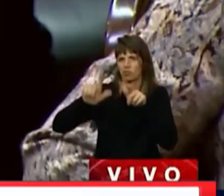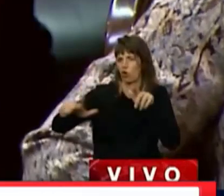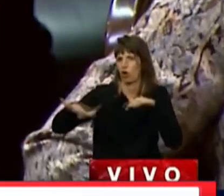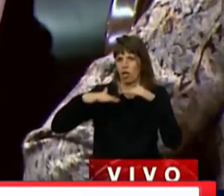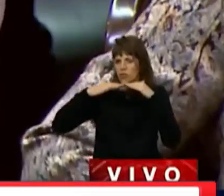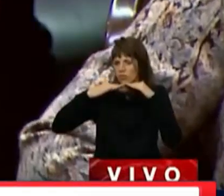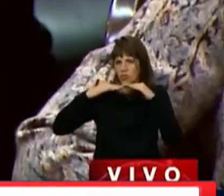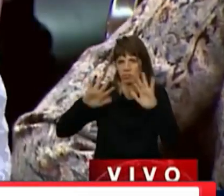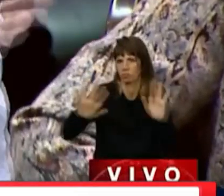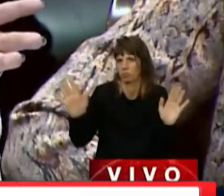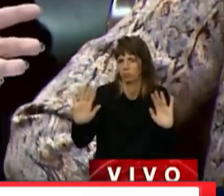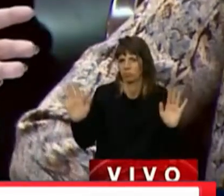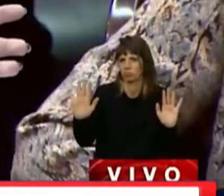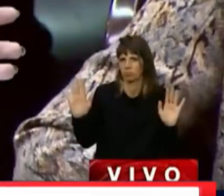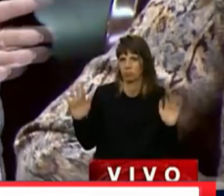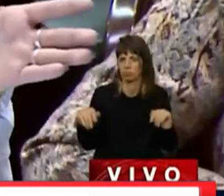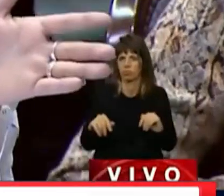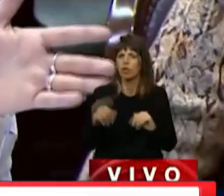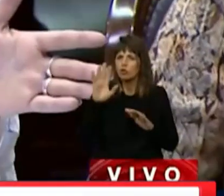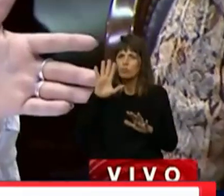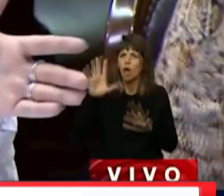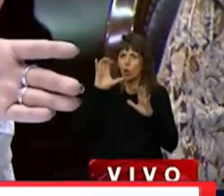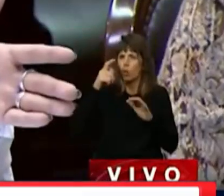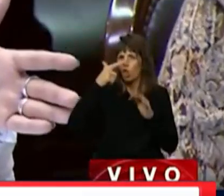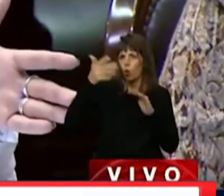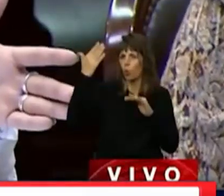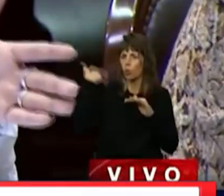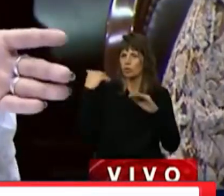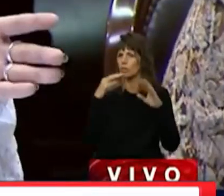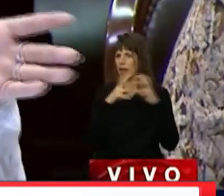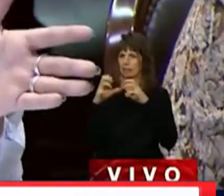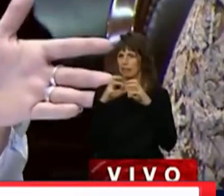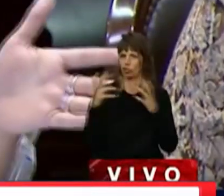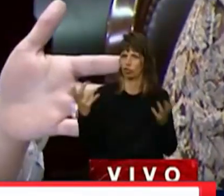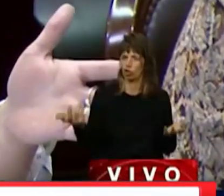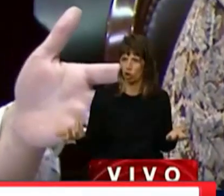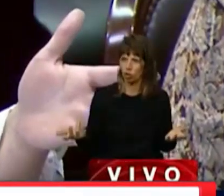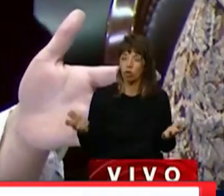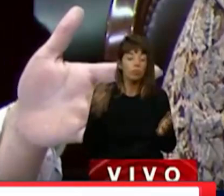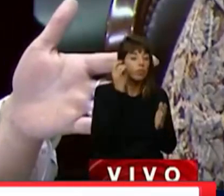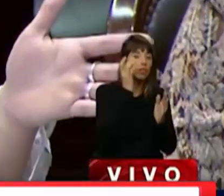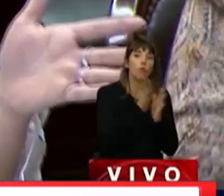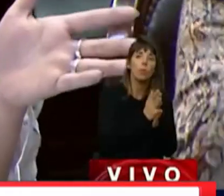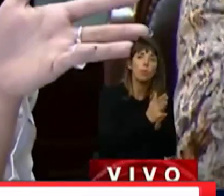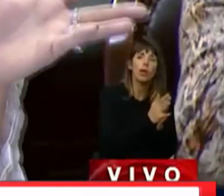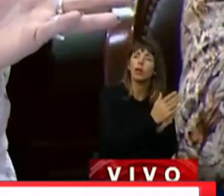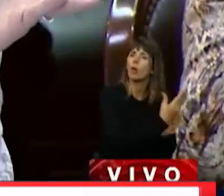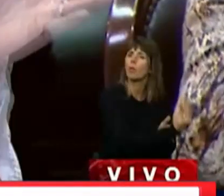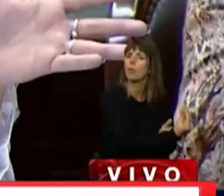claramente vacíos. Recuerdo la sesión, la última sesión. Disculpe.